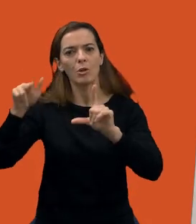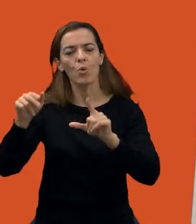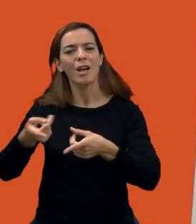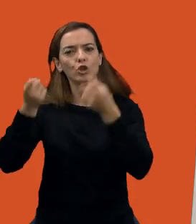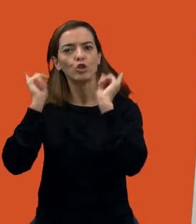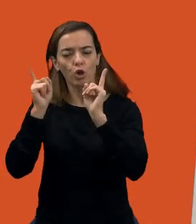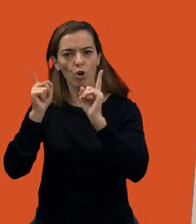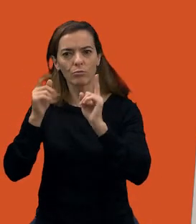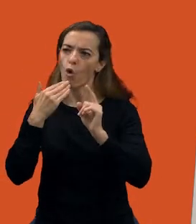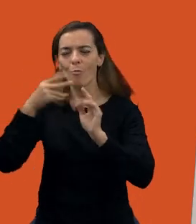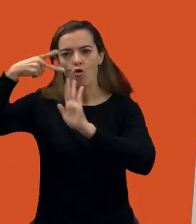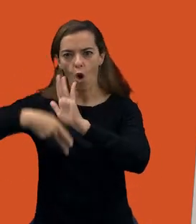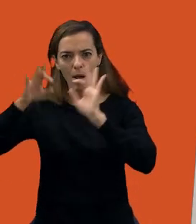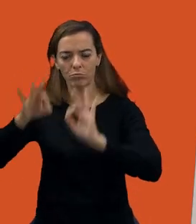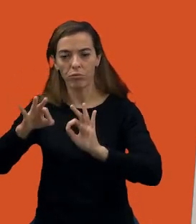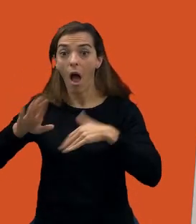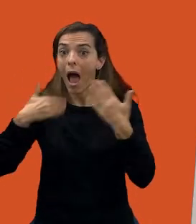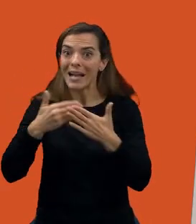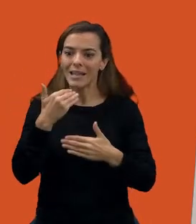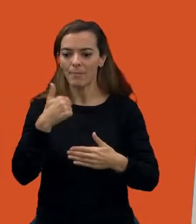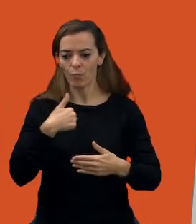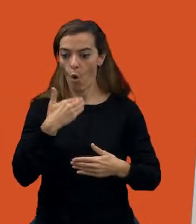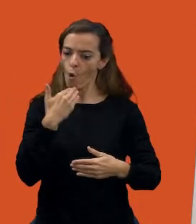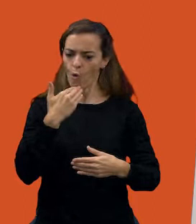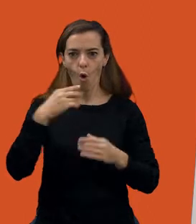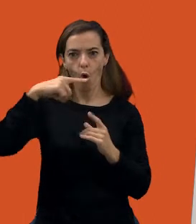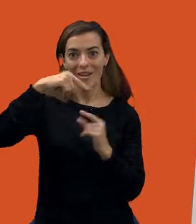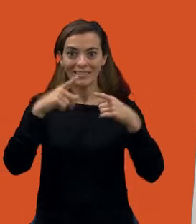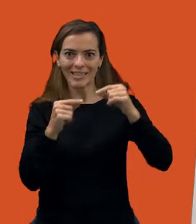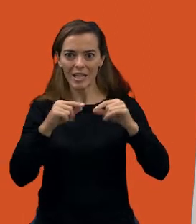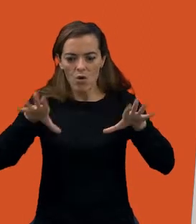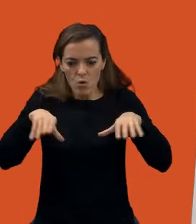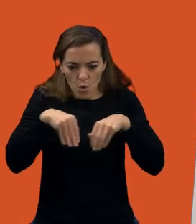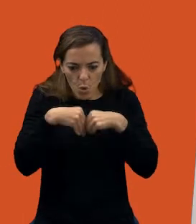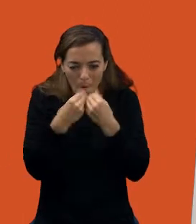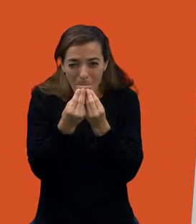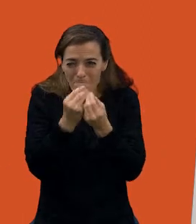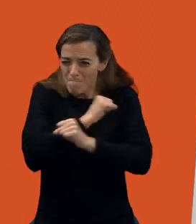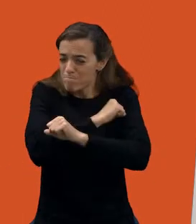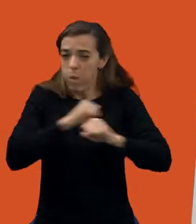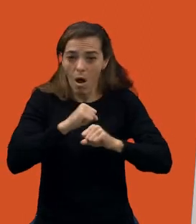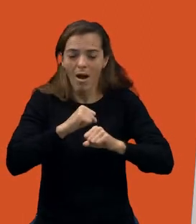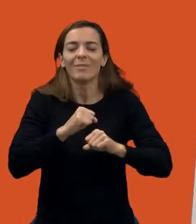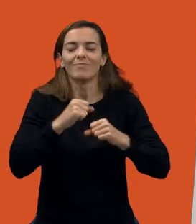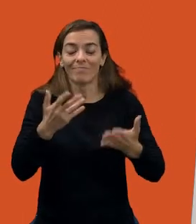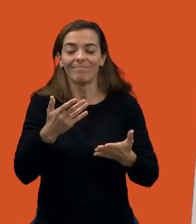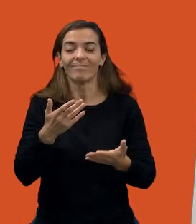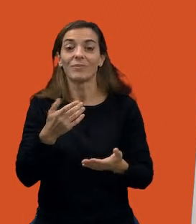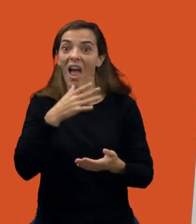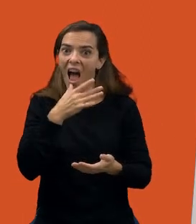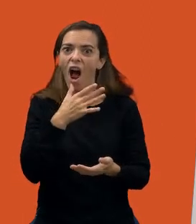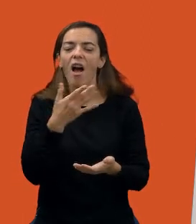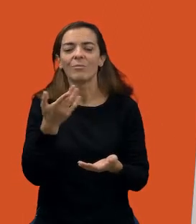repente me he como implosionado, como una estrella que se ha ido comprimiendo y he terminado por explotar y he vuelto